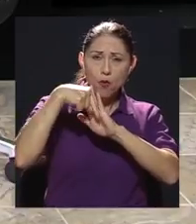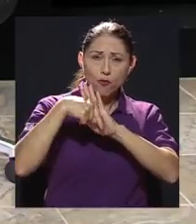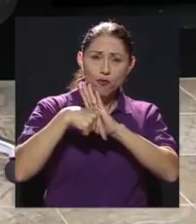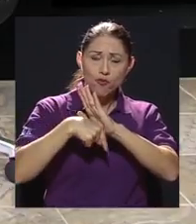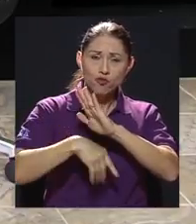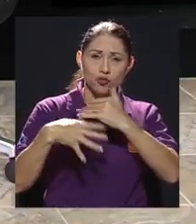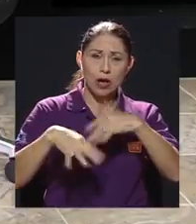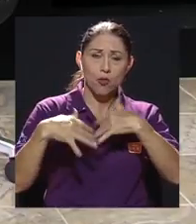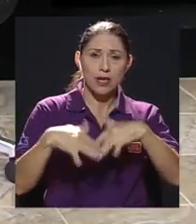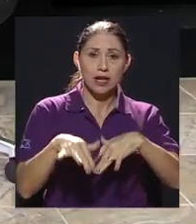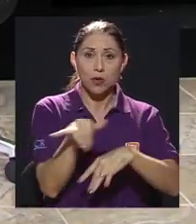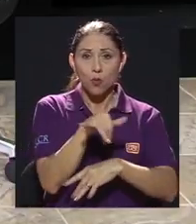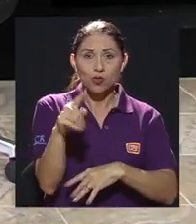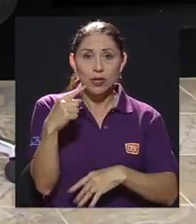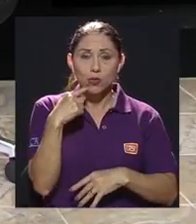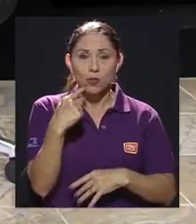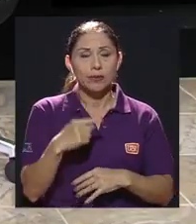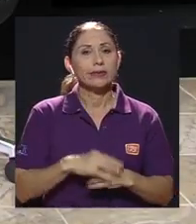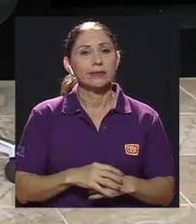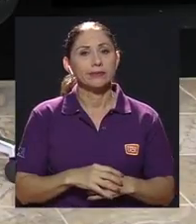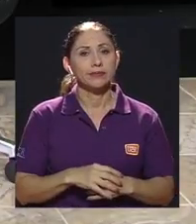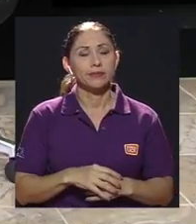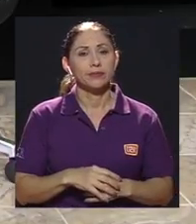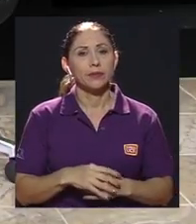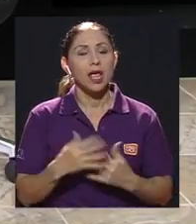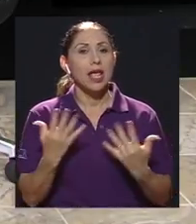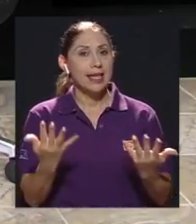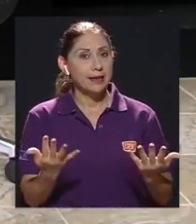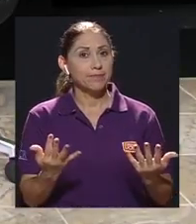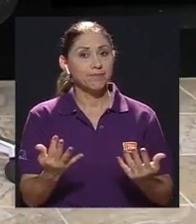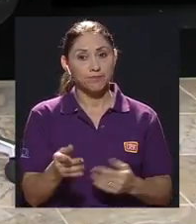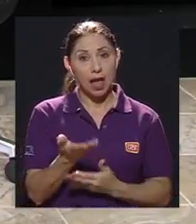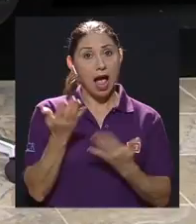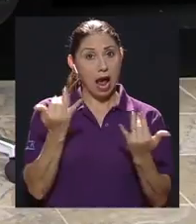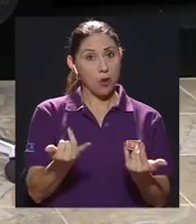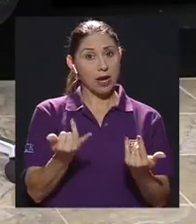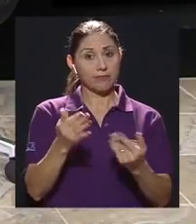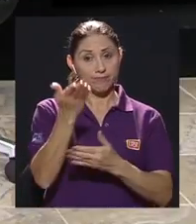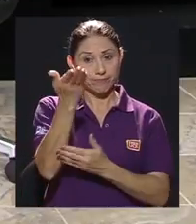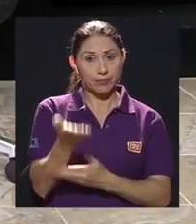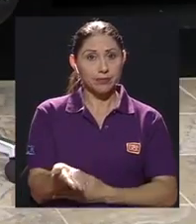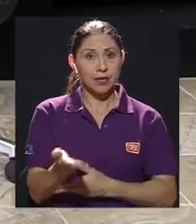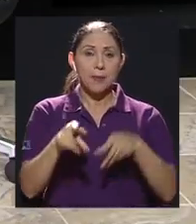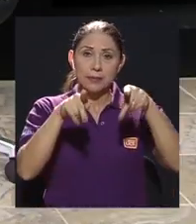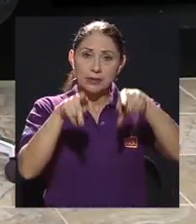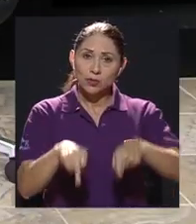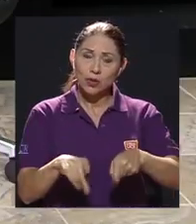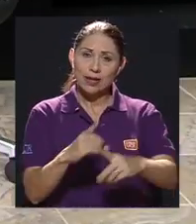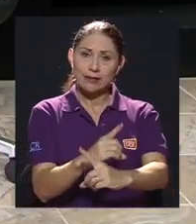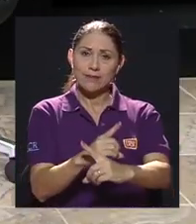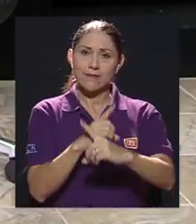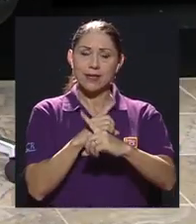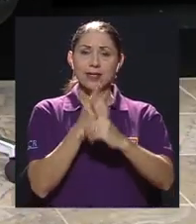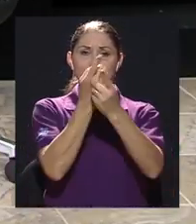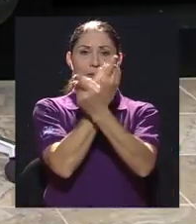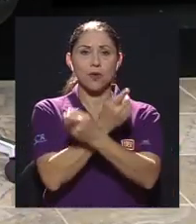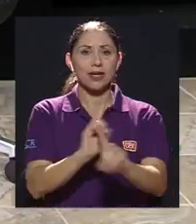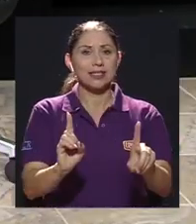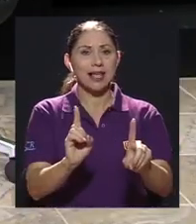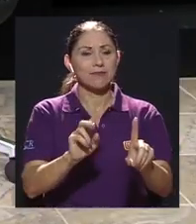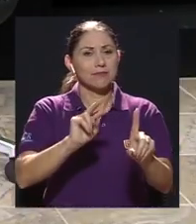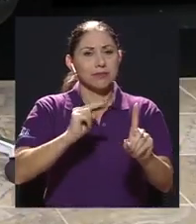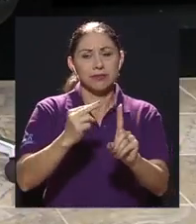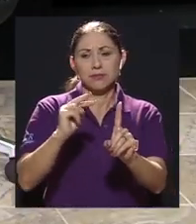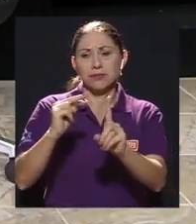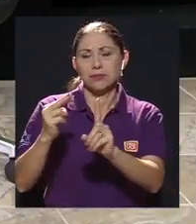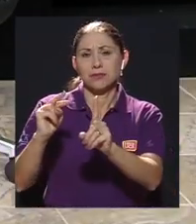lo comentaba, a tal punto que es un ciudadano defensor de la democracia desde todo punto de